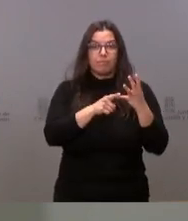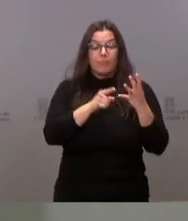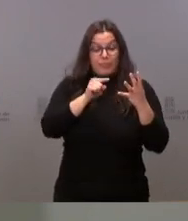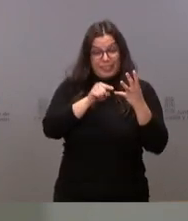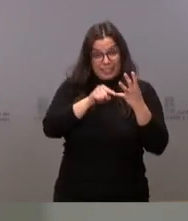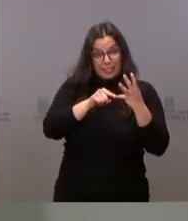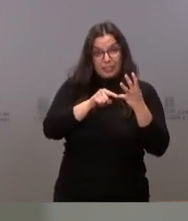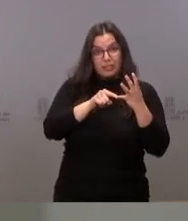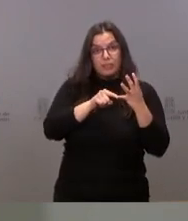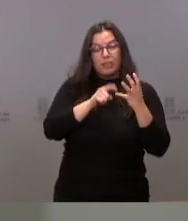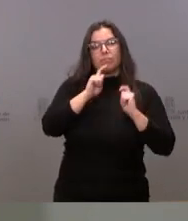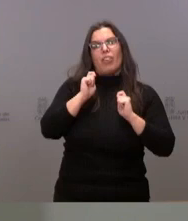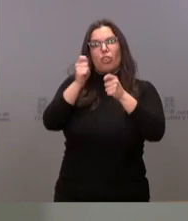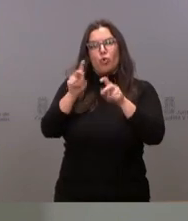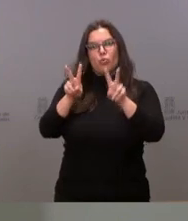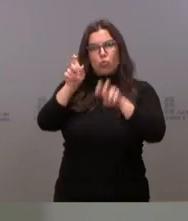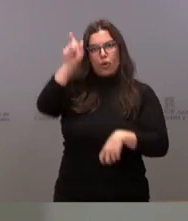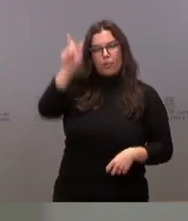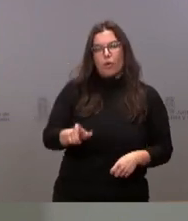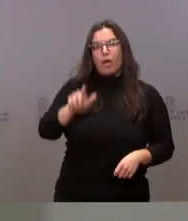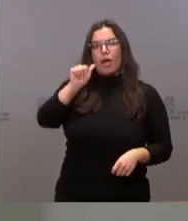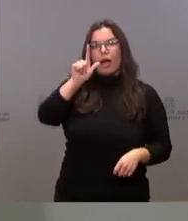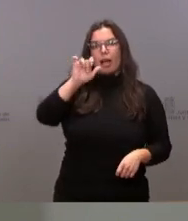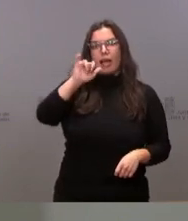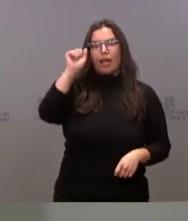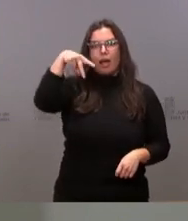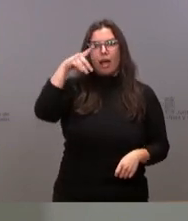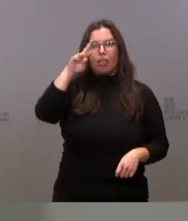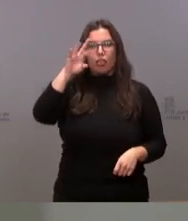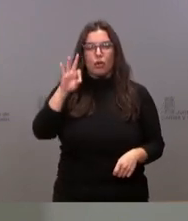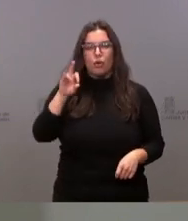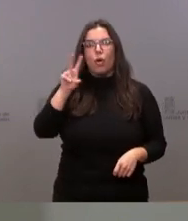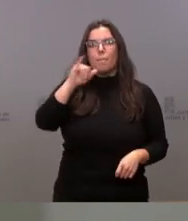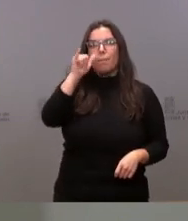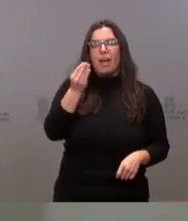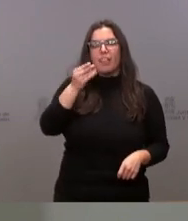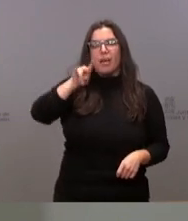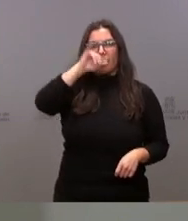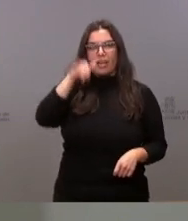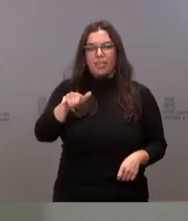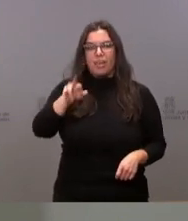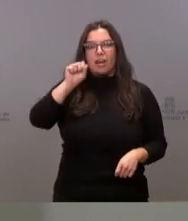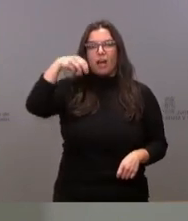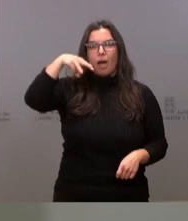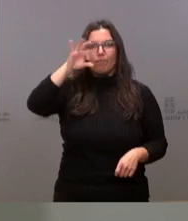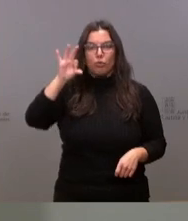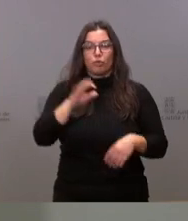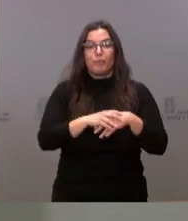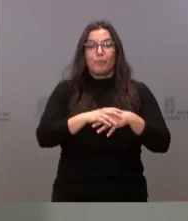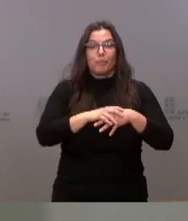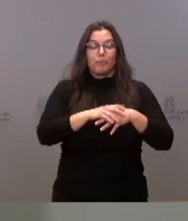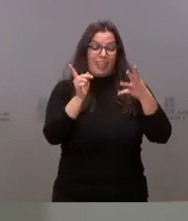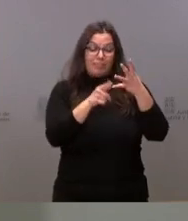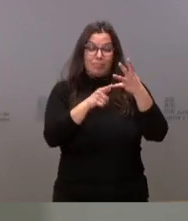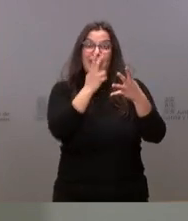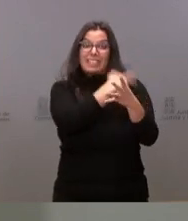cartera, anuncio el nombramiento de Alejandro Vázquez Ramos. En Sanidad, a diferencia de las otras